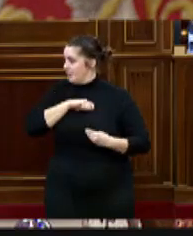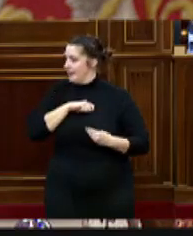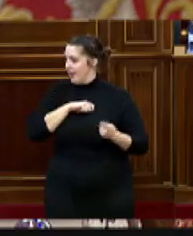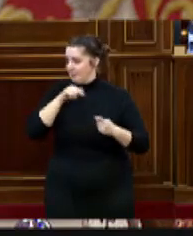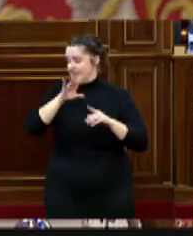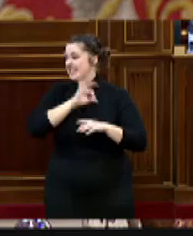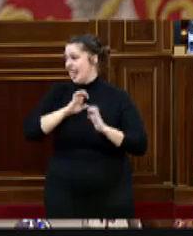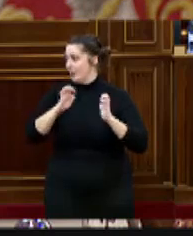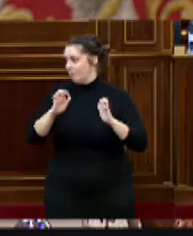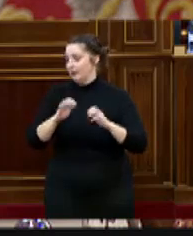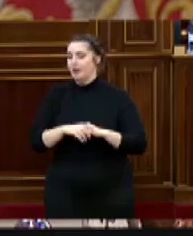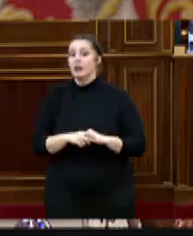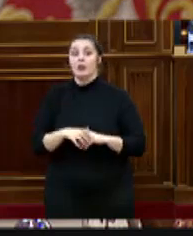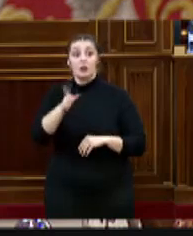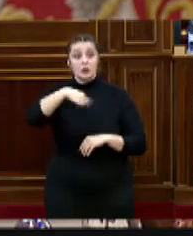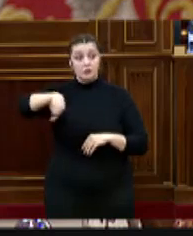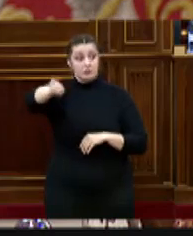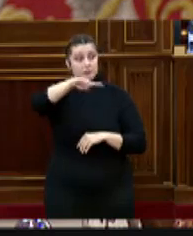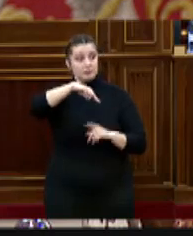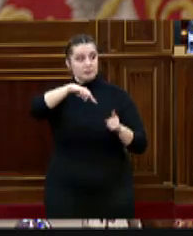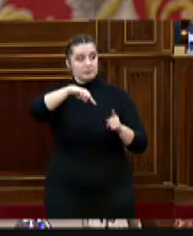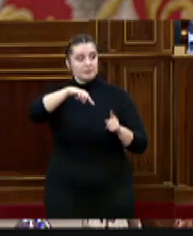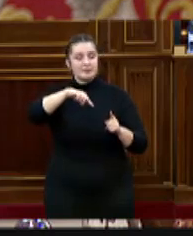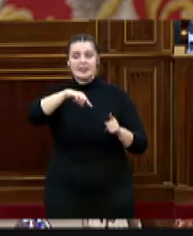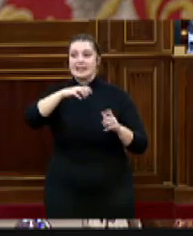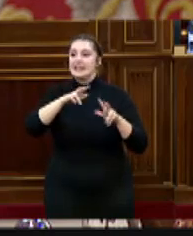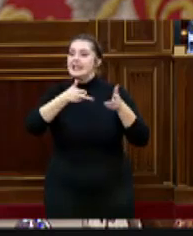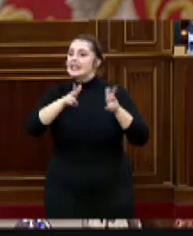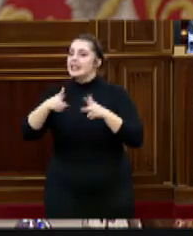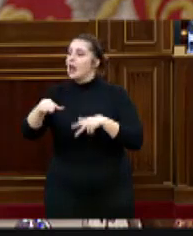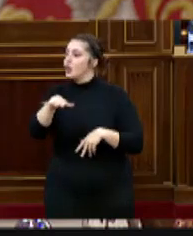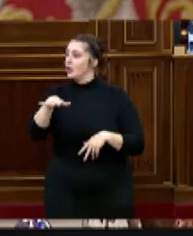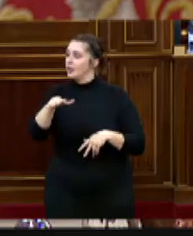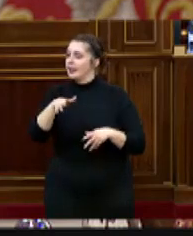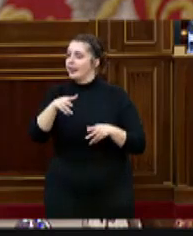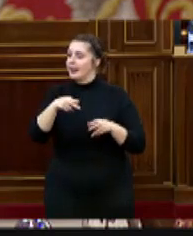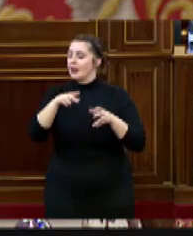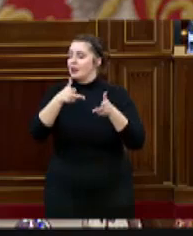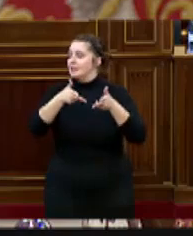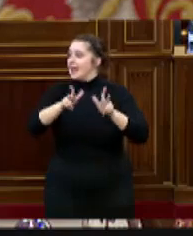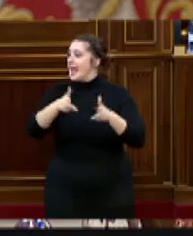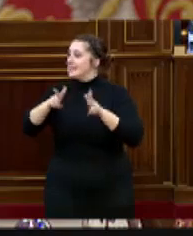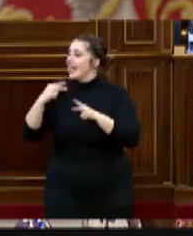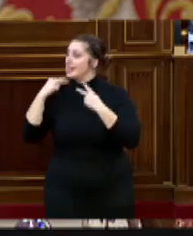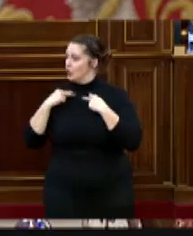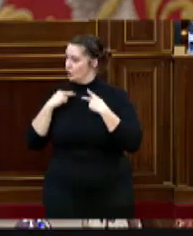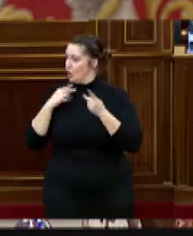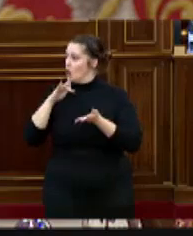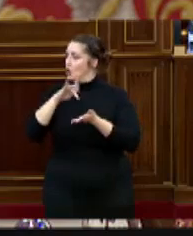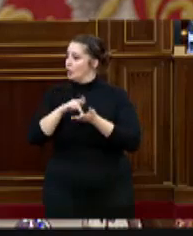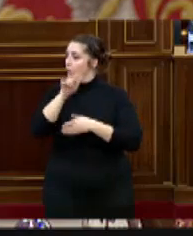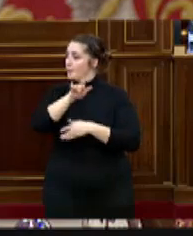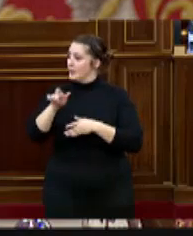De hecho están ustedes estáis sentados en los escaños en el en el lugar en el que